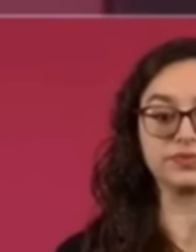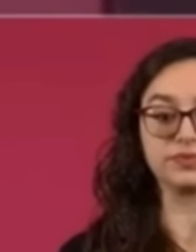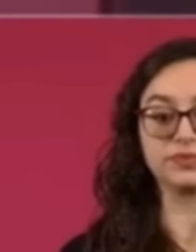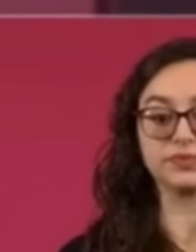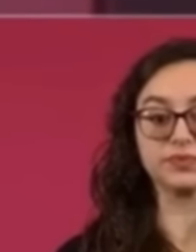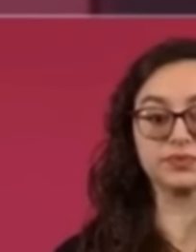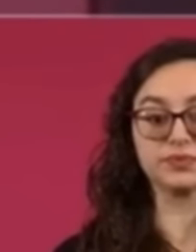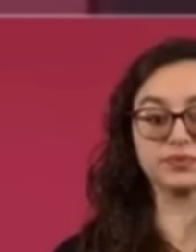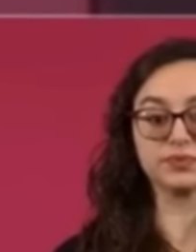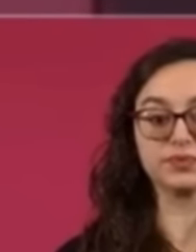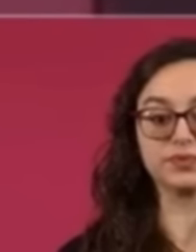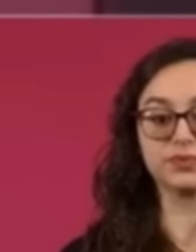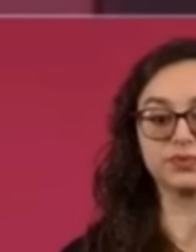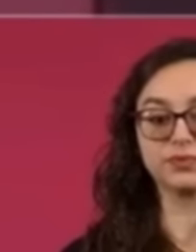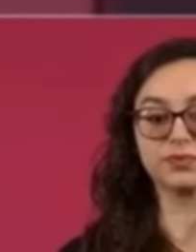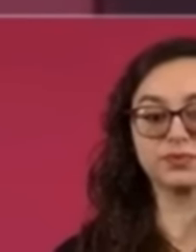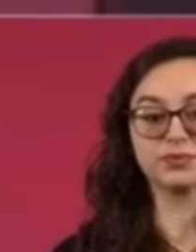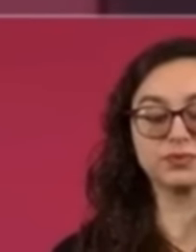todos estos